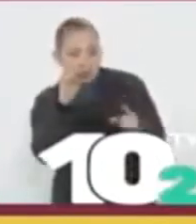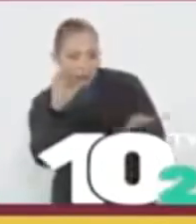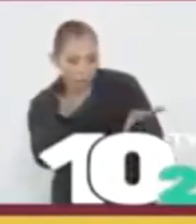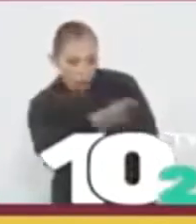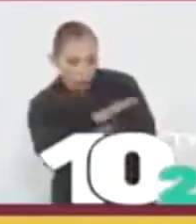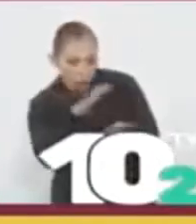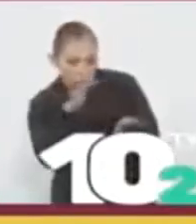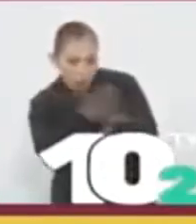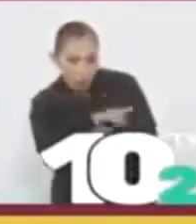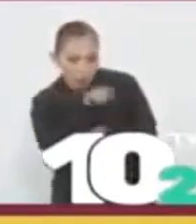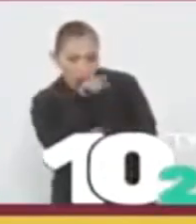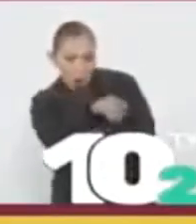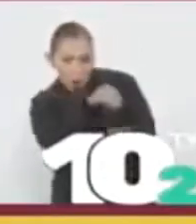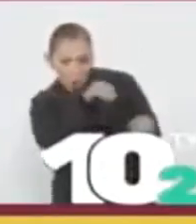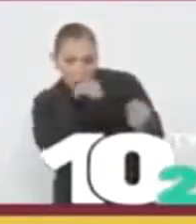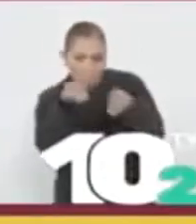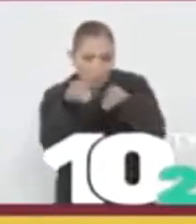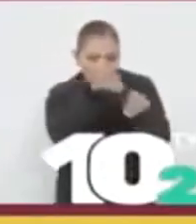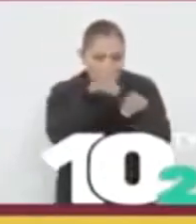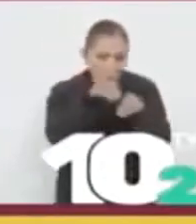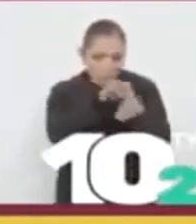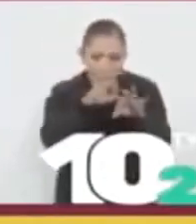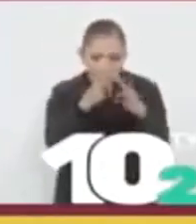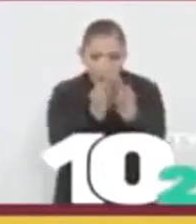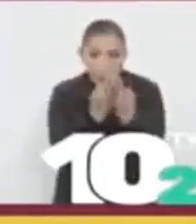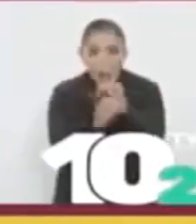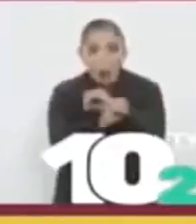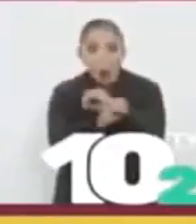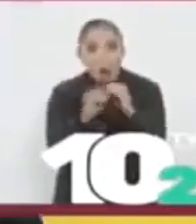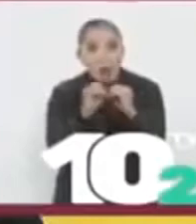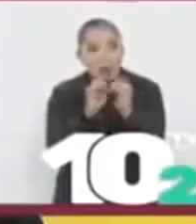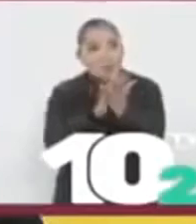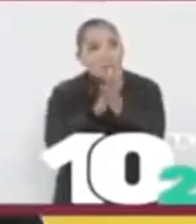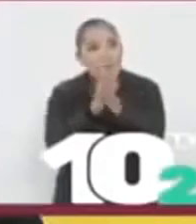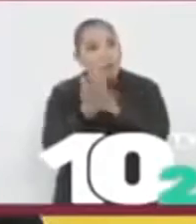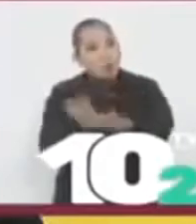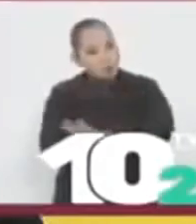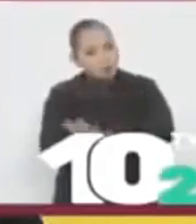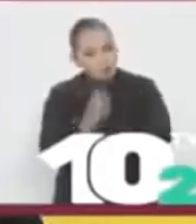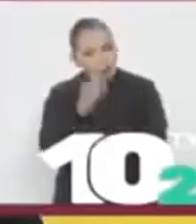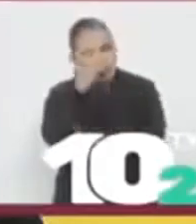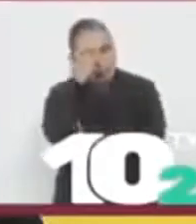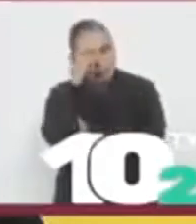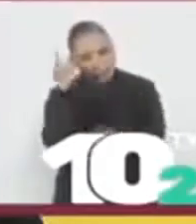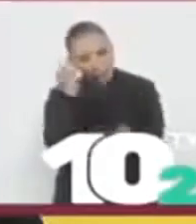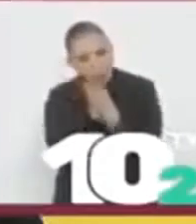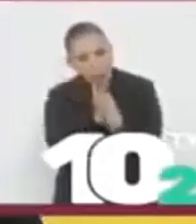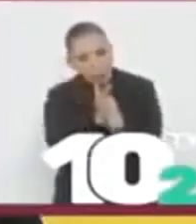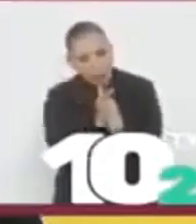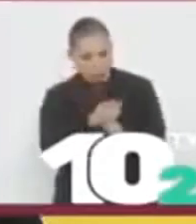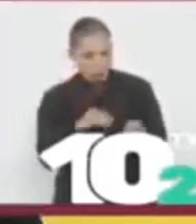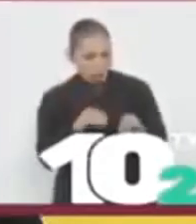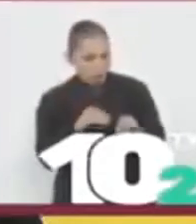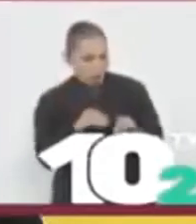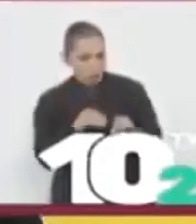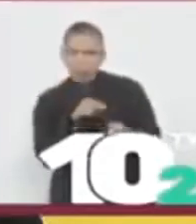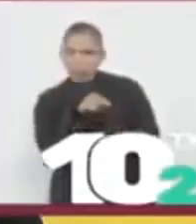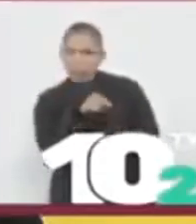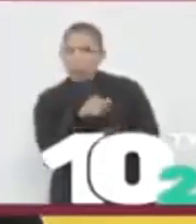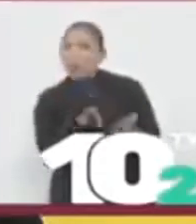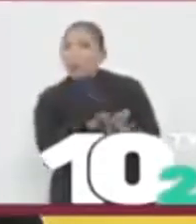cambios relacionados con el movimiento y la forma de los objetos. ¿Recuerdan cómo identifican que algo se